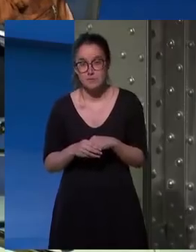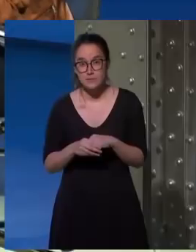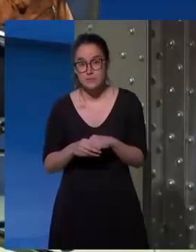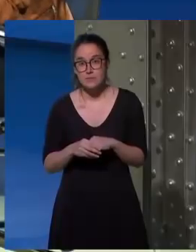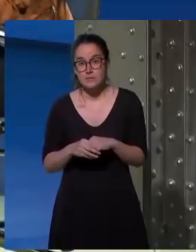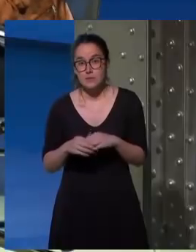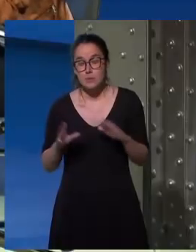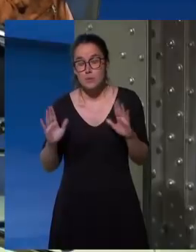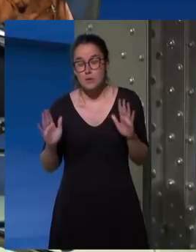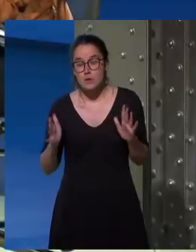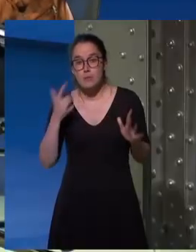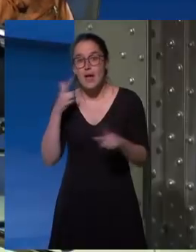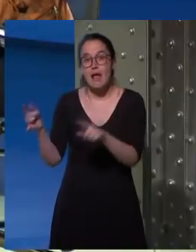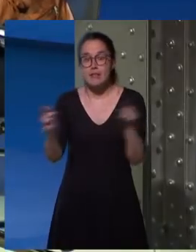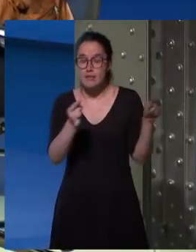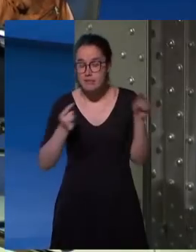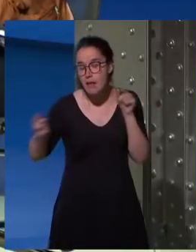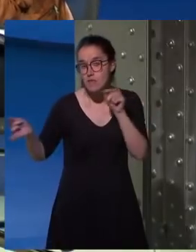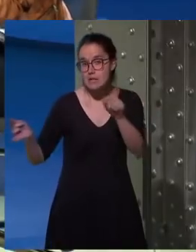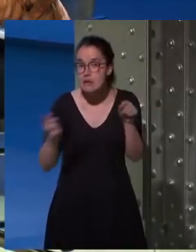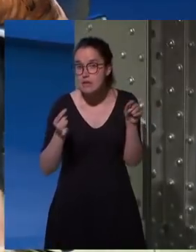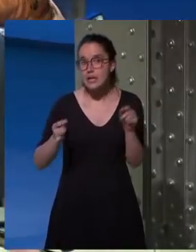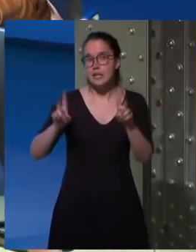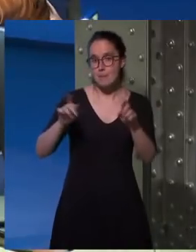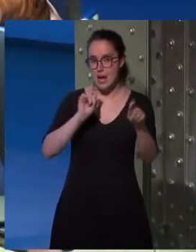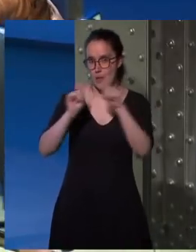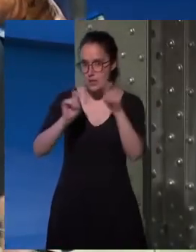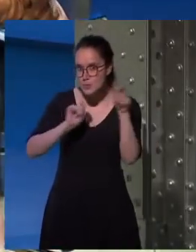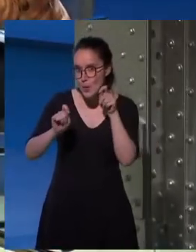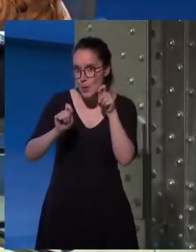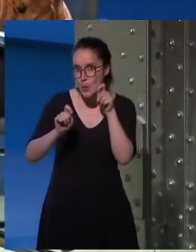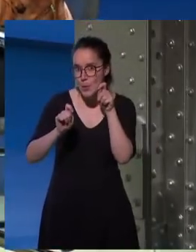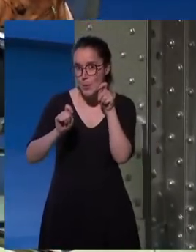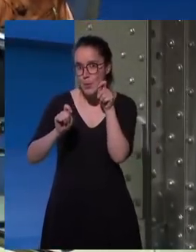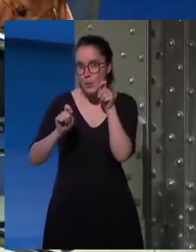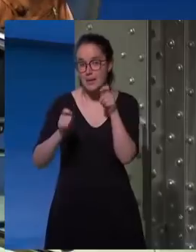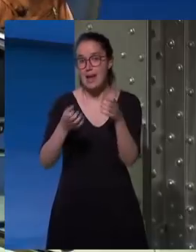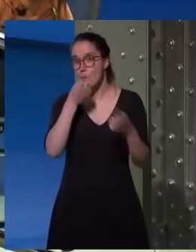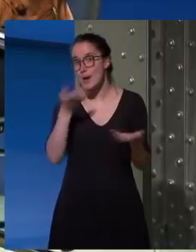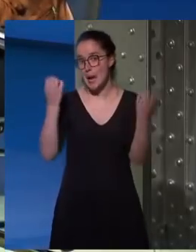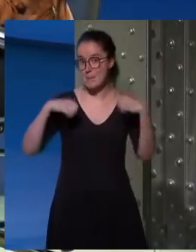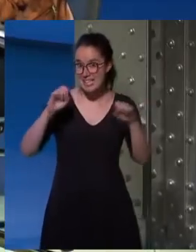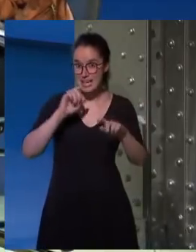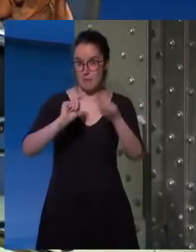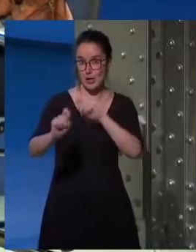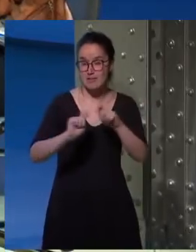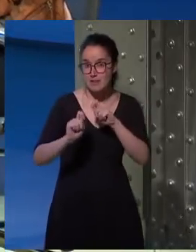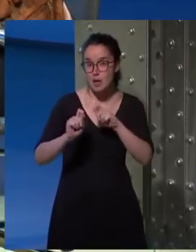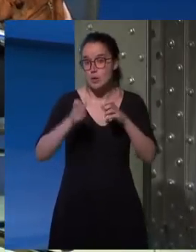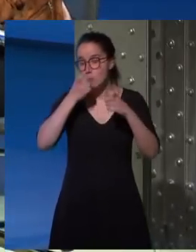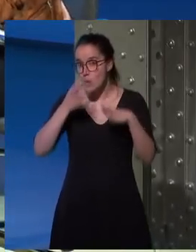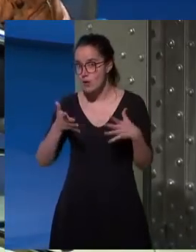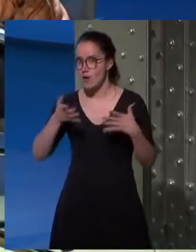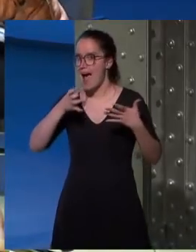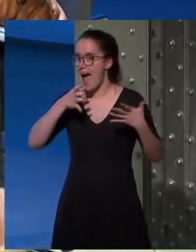Vamos a tener que organizar un debate sobre el periodismo, o sea, y la buena práctica periodística, ¿no? Bueno,